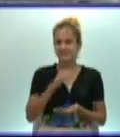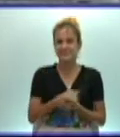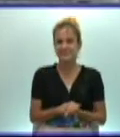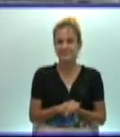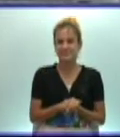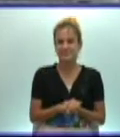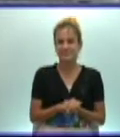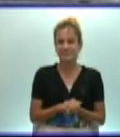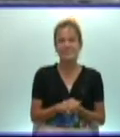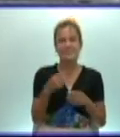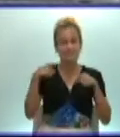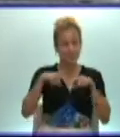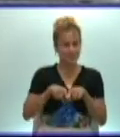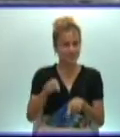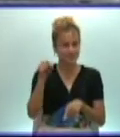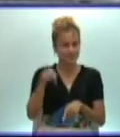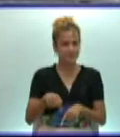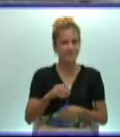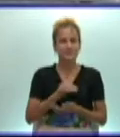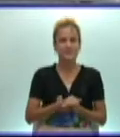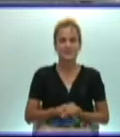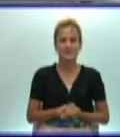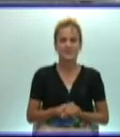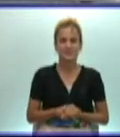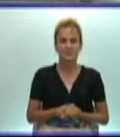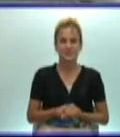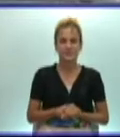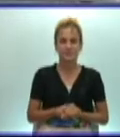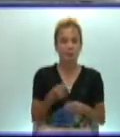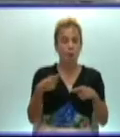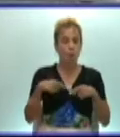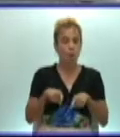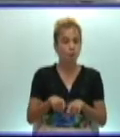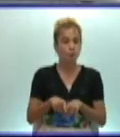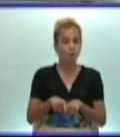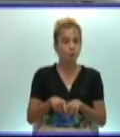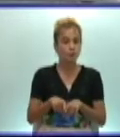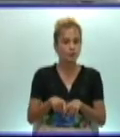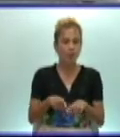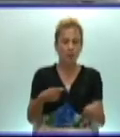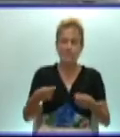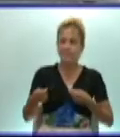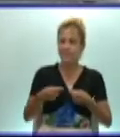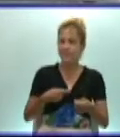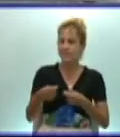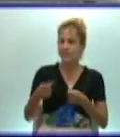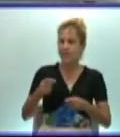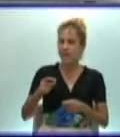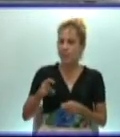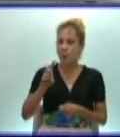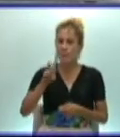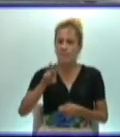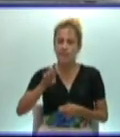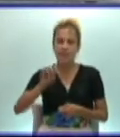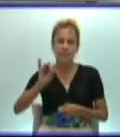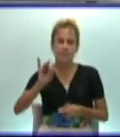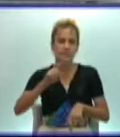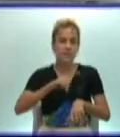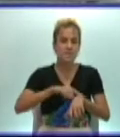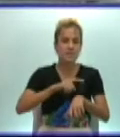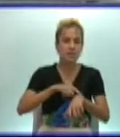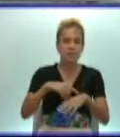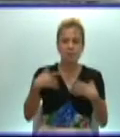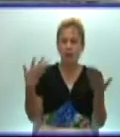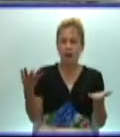nos estará acompañando en este espacio. Juntos compartiremos los próximos minutos dedicados a